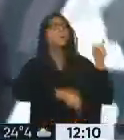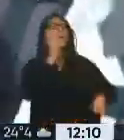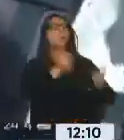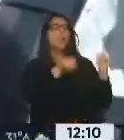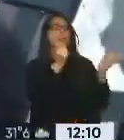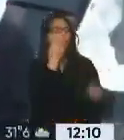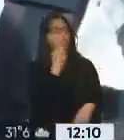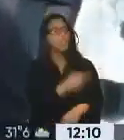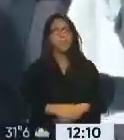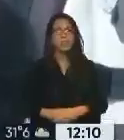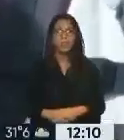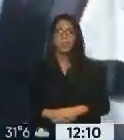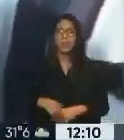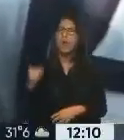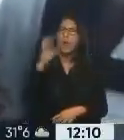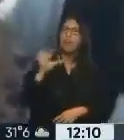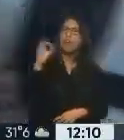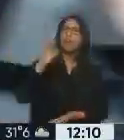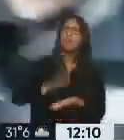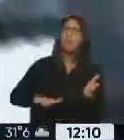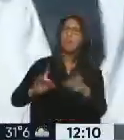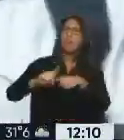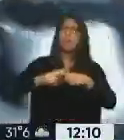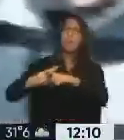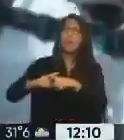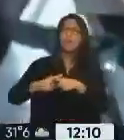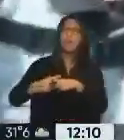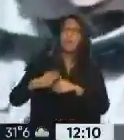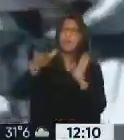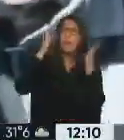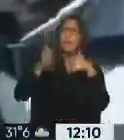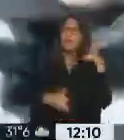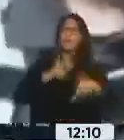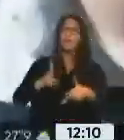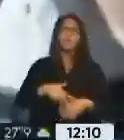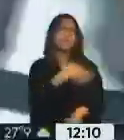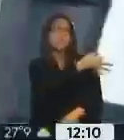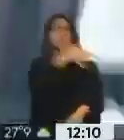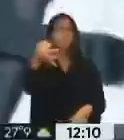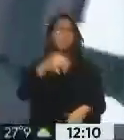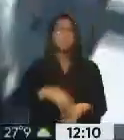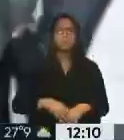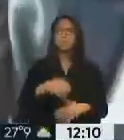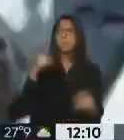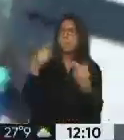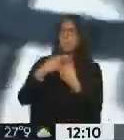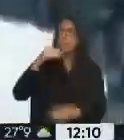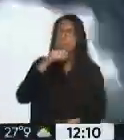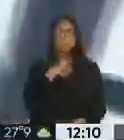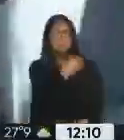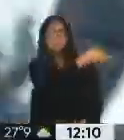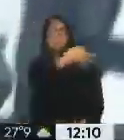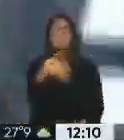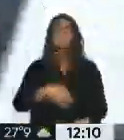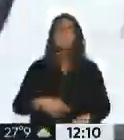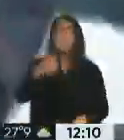tomado...? Sí, ¿qué opinas del debate, el desenvolvimiento de Milei? Excelente. Frente a Massa. Excelente. ¿Cómo